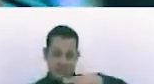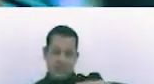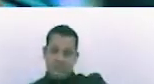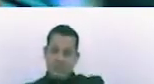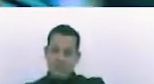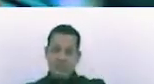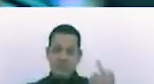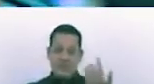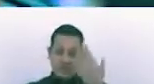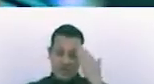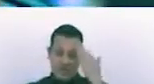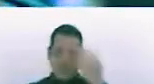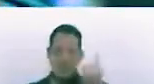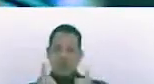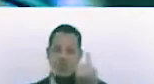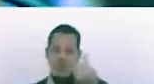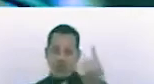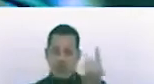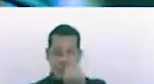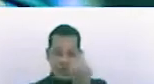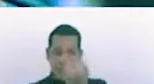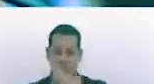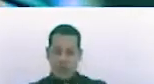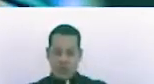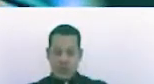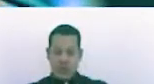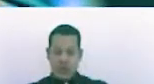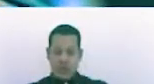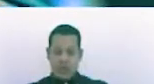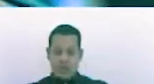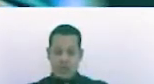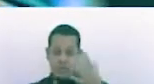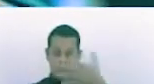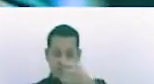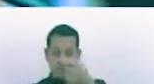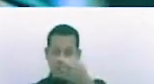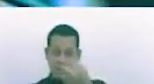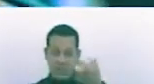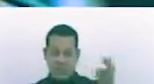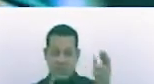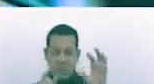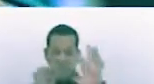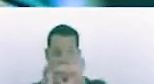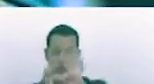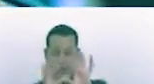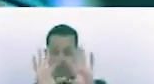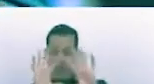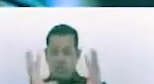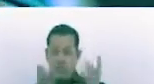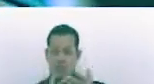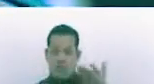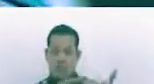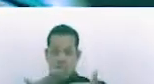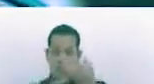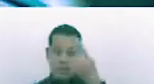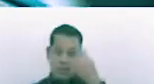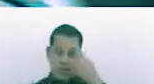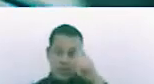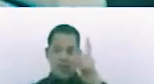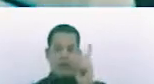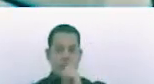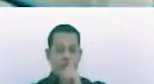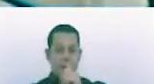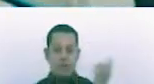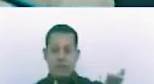¿saben qué es lo único que quieren? Seguir coaptando recursos de la cooperación internacional para vender una idea falsa, para que les